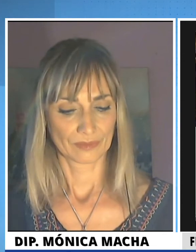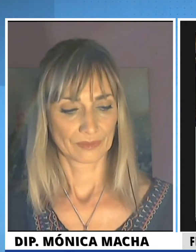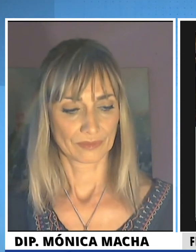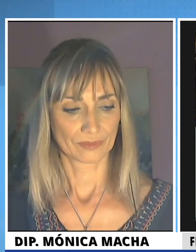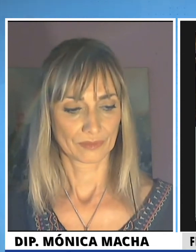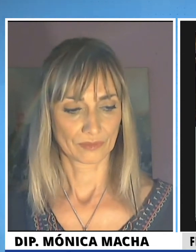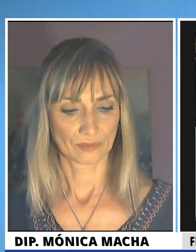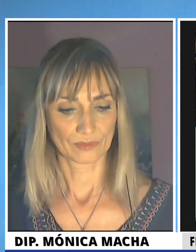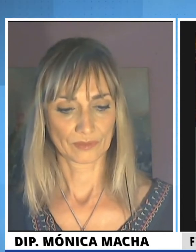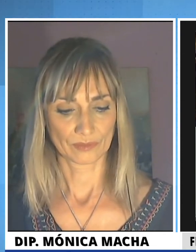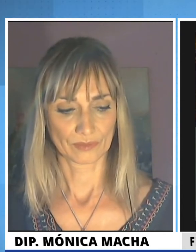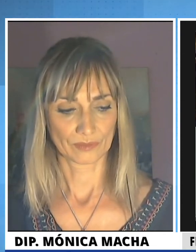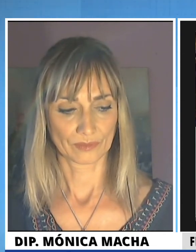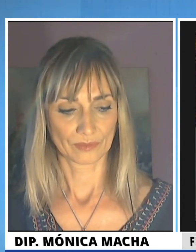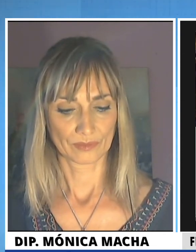pienso más en términos